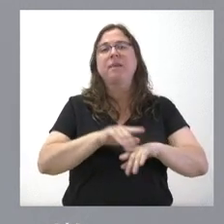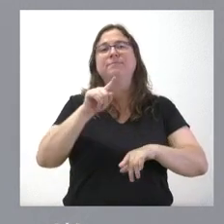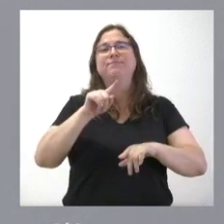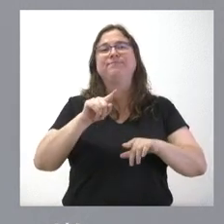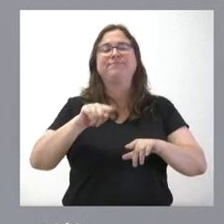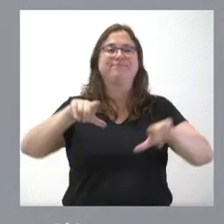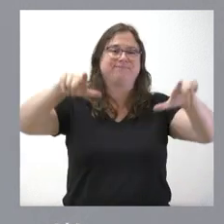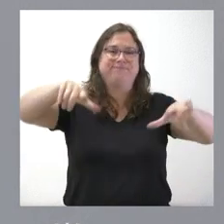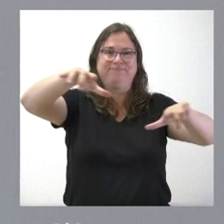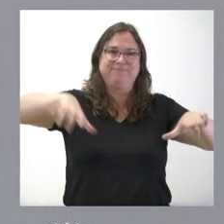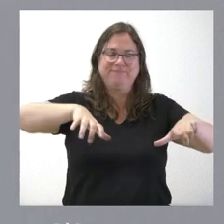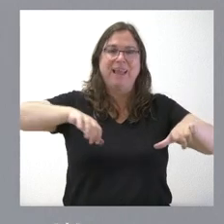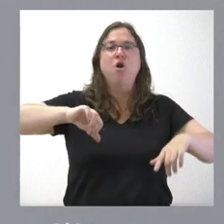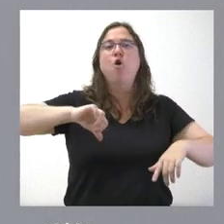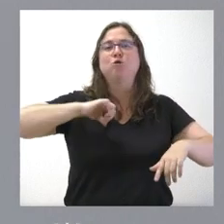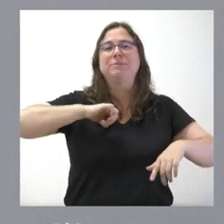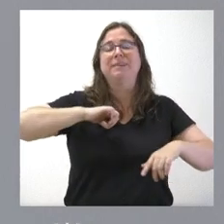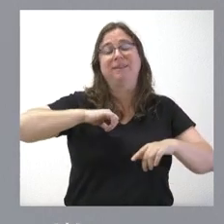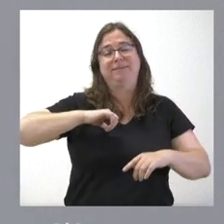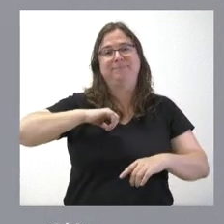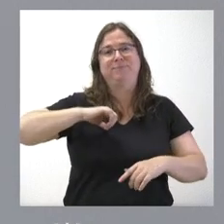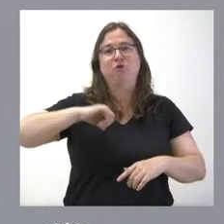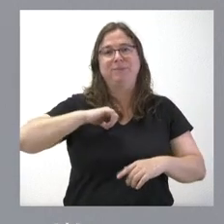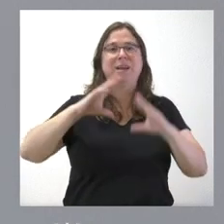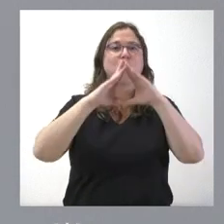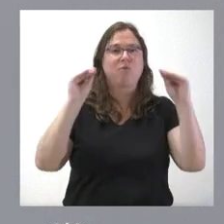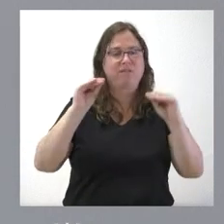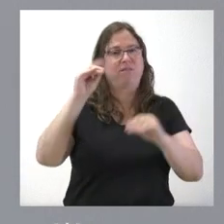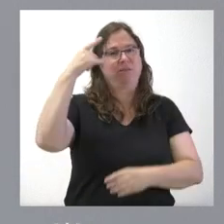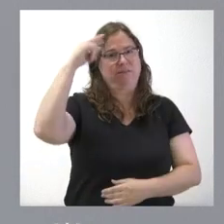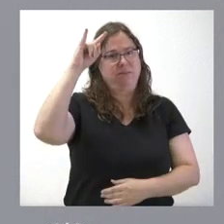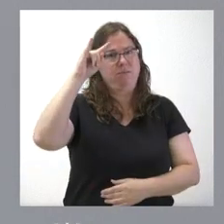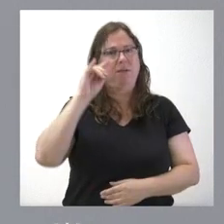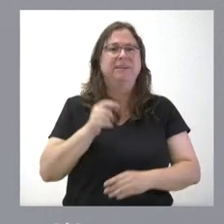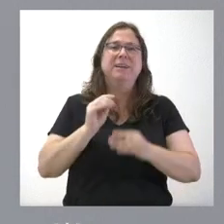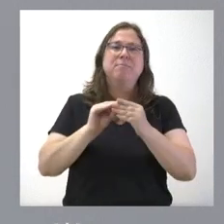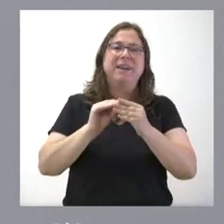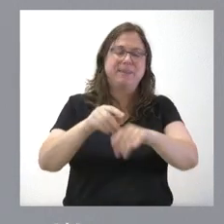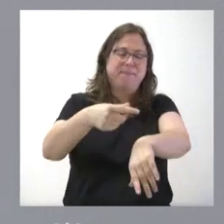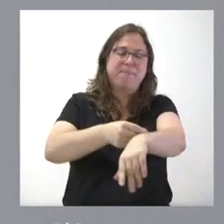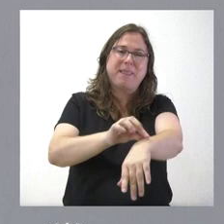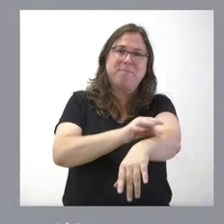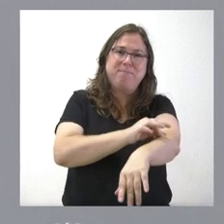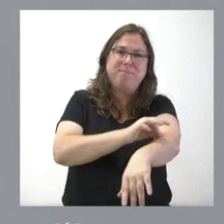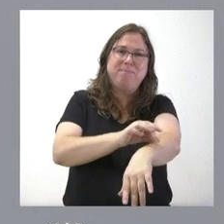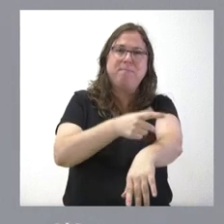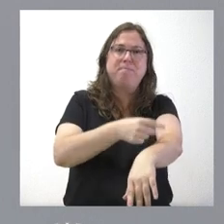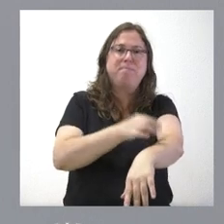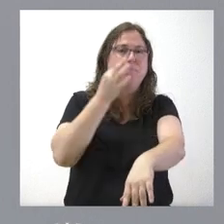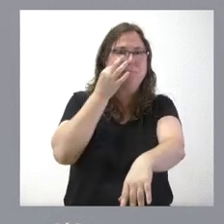asistencial universitario de Salamanca es el suministro de reparación percutánea de válvulas